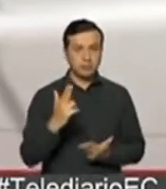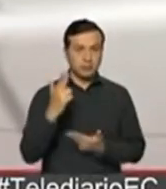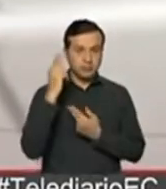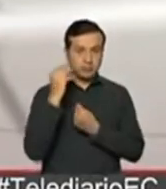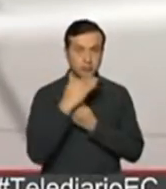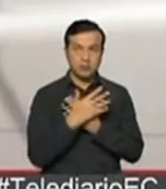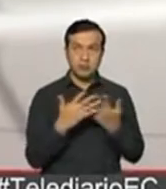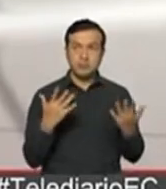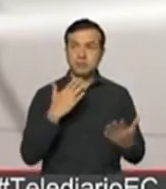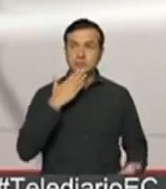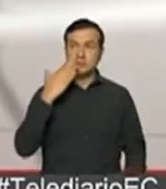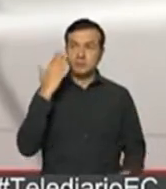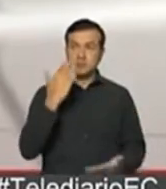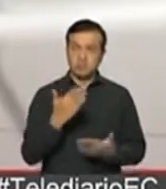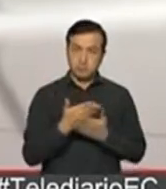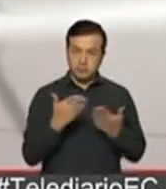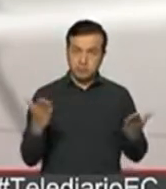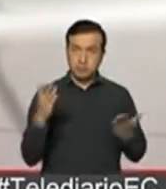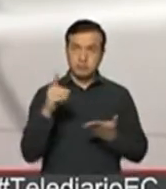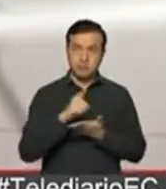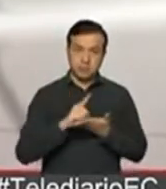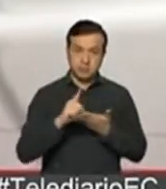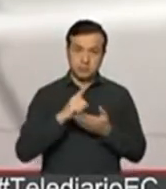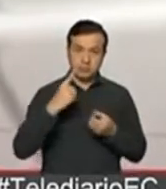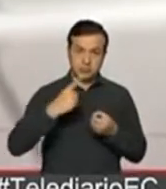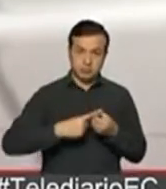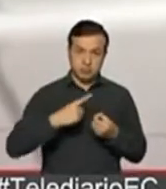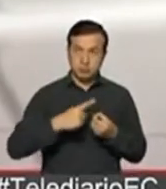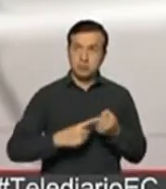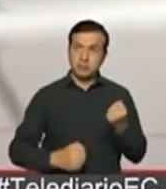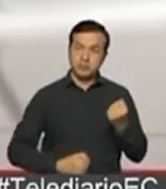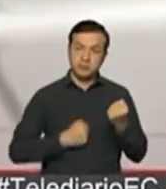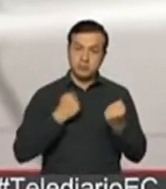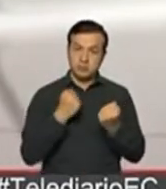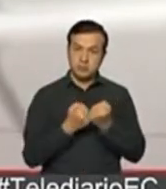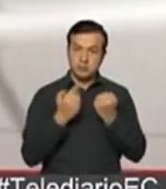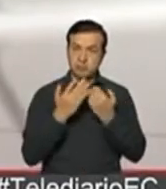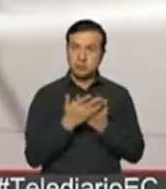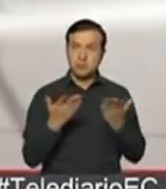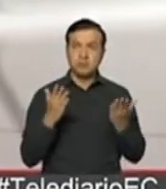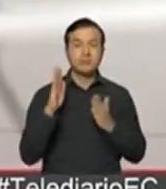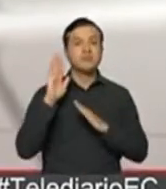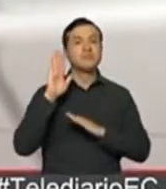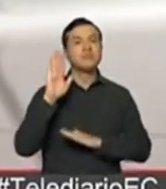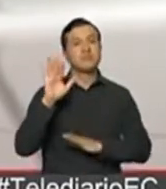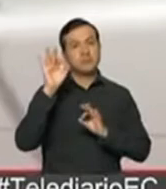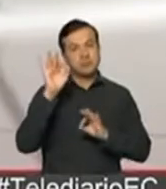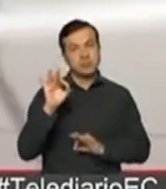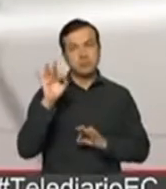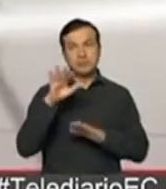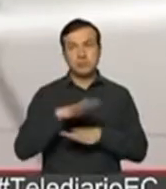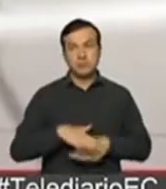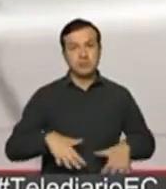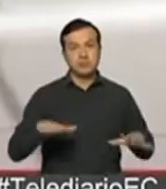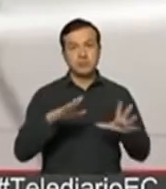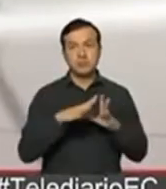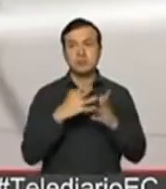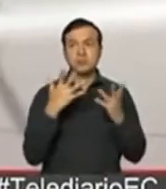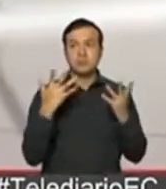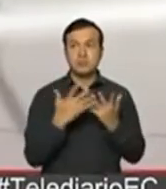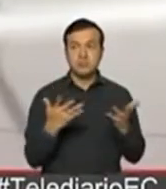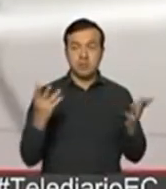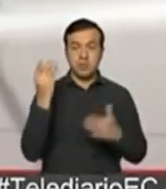tenemos el agradecimiento al distrito metropolitano porque tienen el compromiso de recuperar nuestros